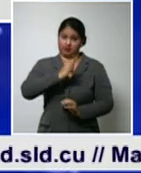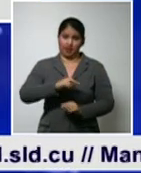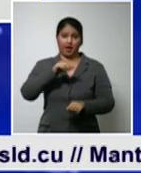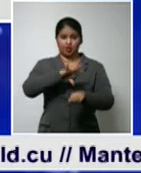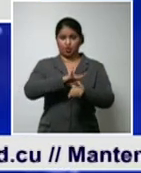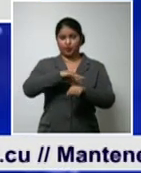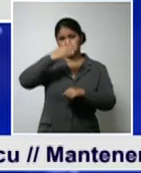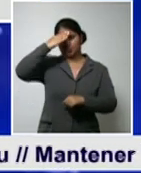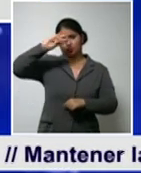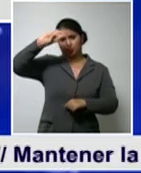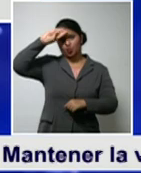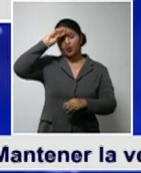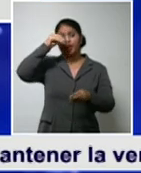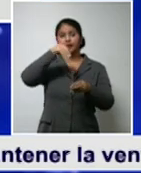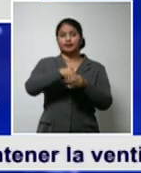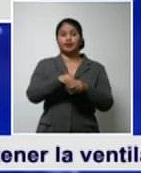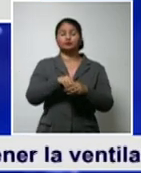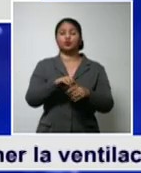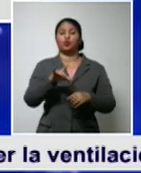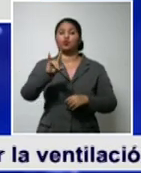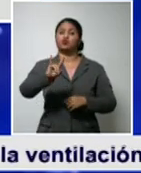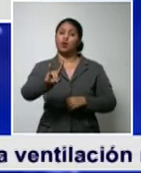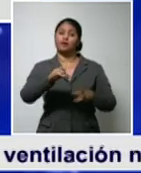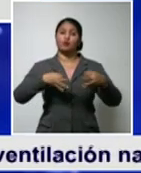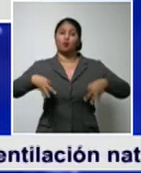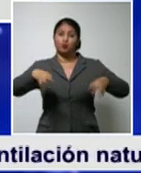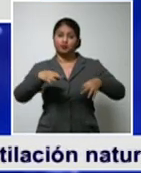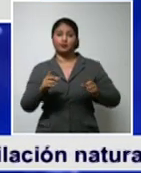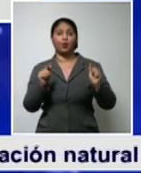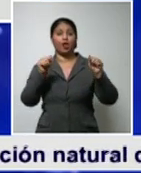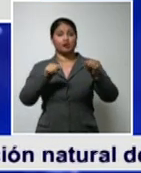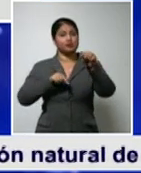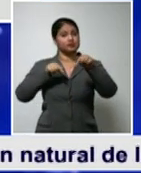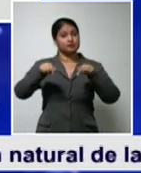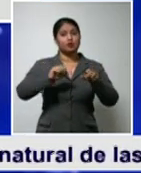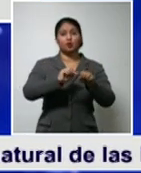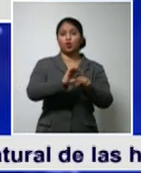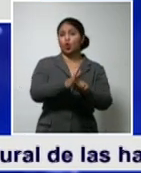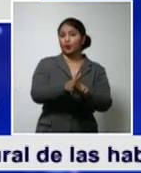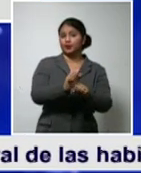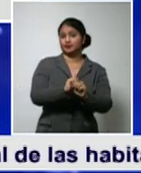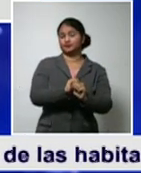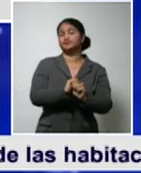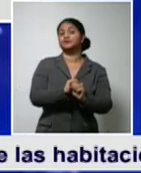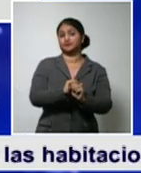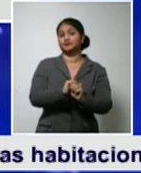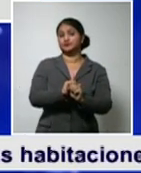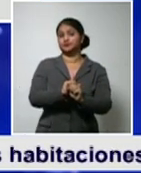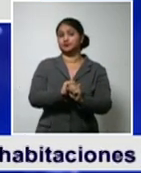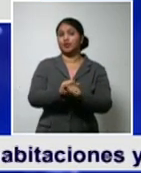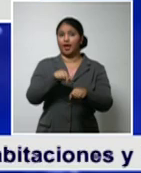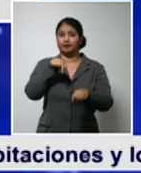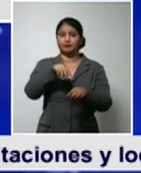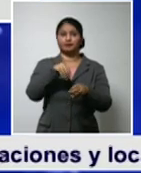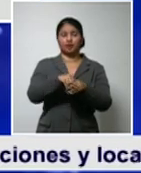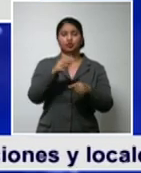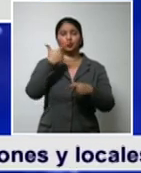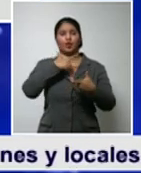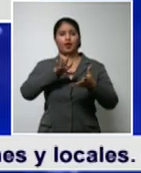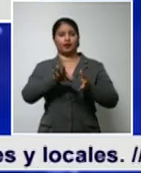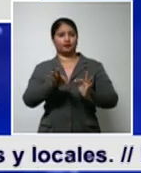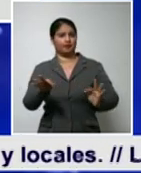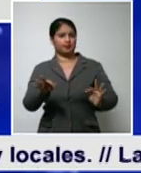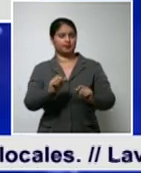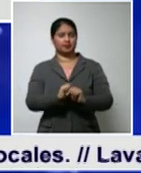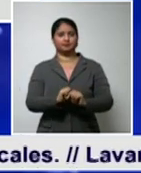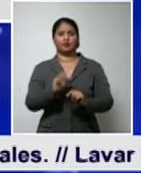en 9 de sus 11 municipios, una dispersión que se ha ido incrementando. Bahía-Honda y San